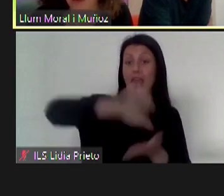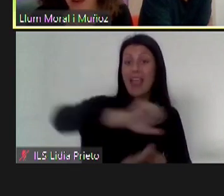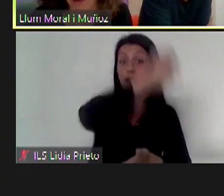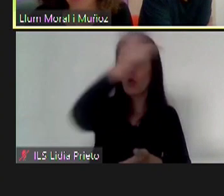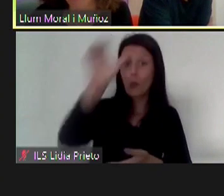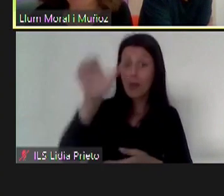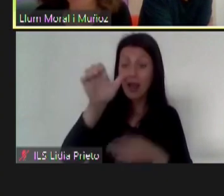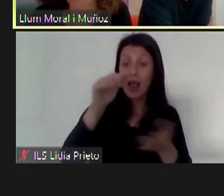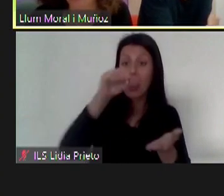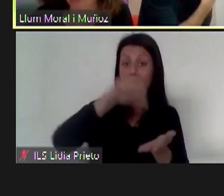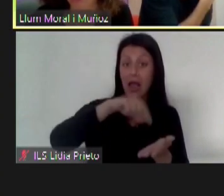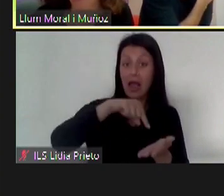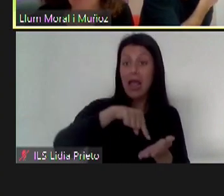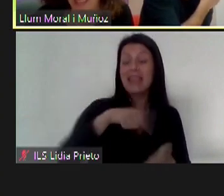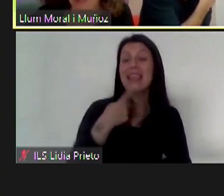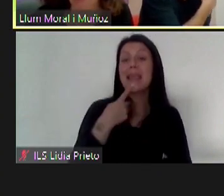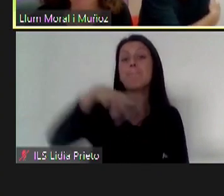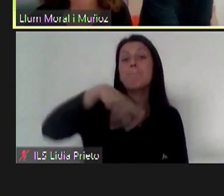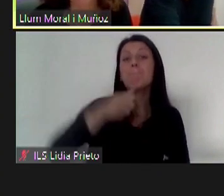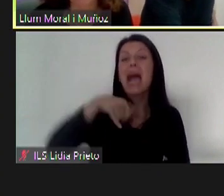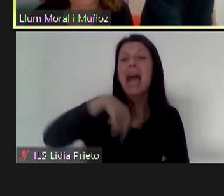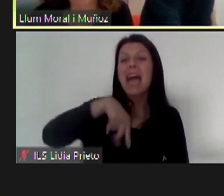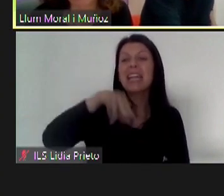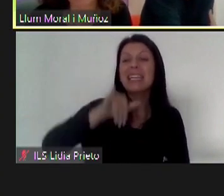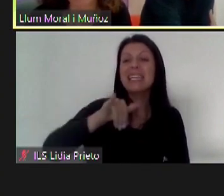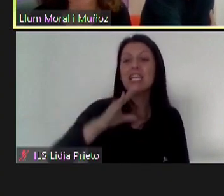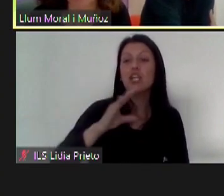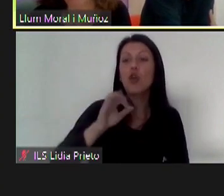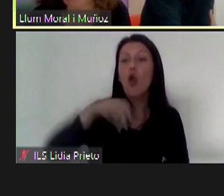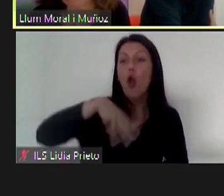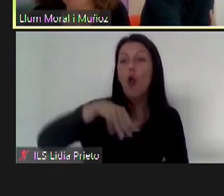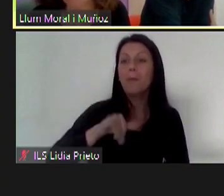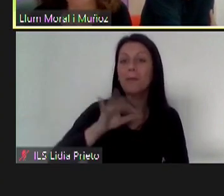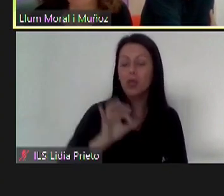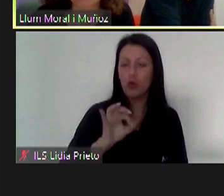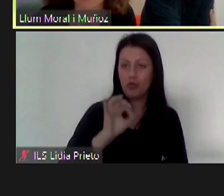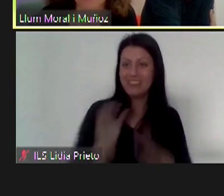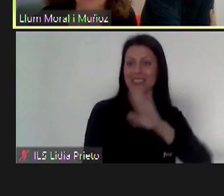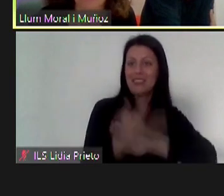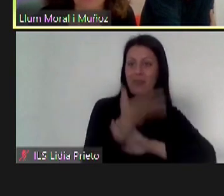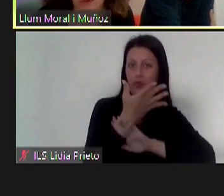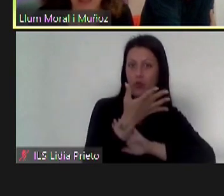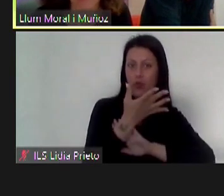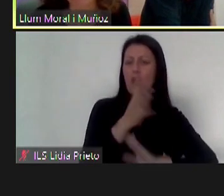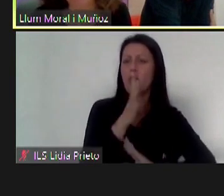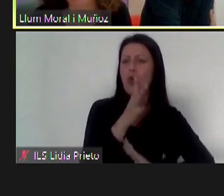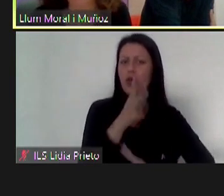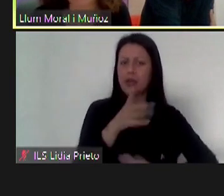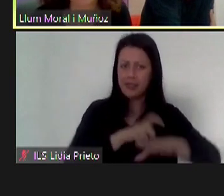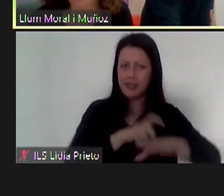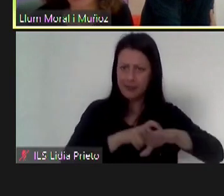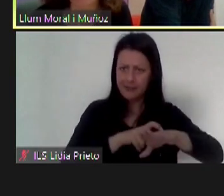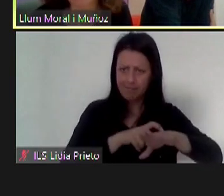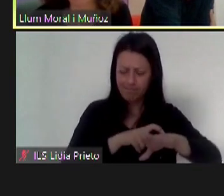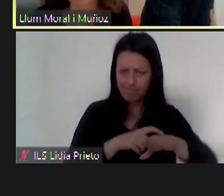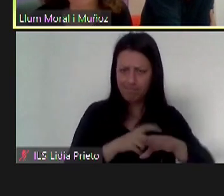manicomio. El primer manicomio se fundó en Valencia. ¿Y cómo se fundó? Porque es muy característico. El padre